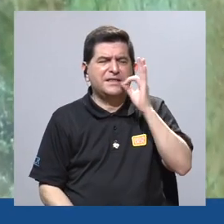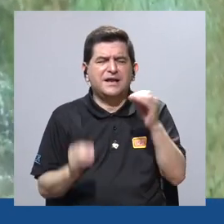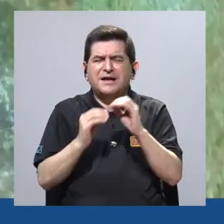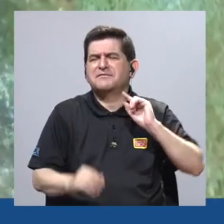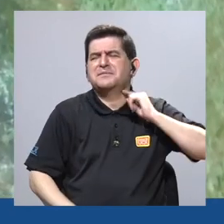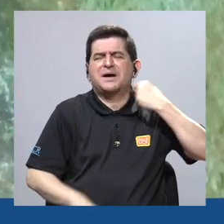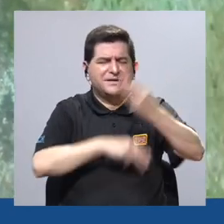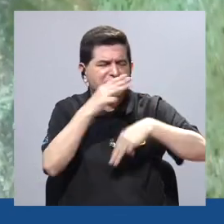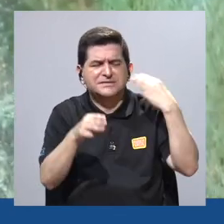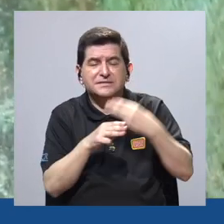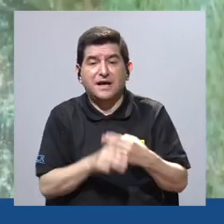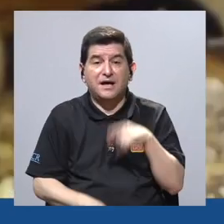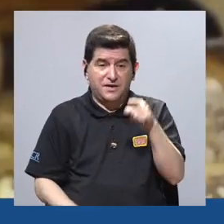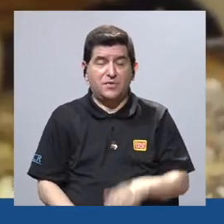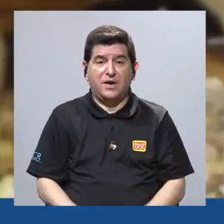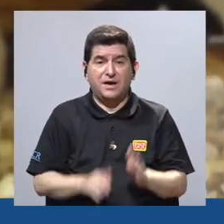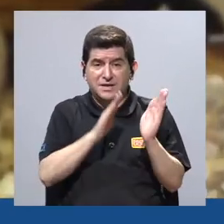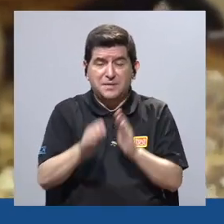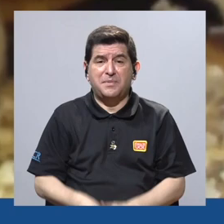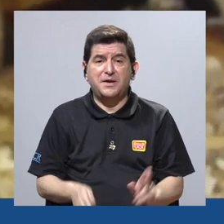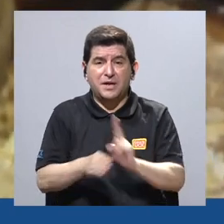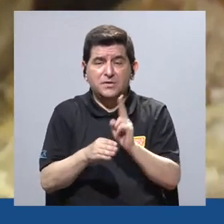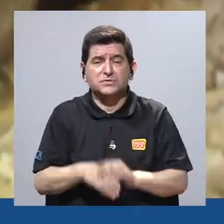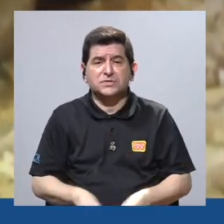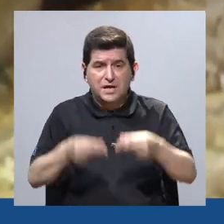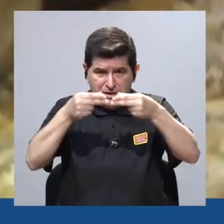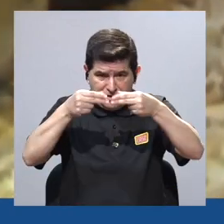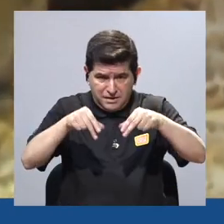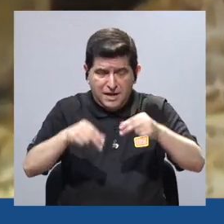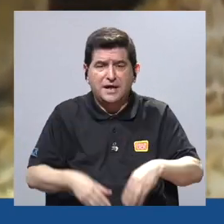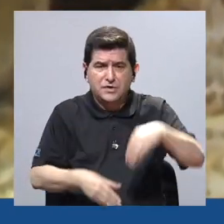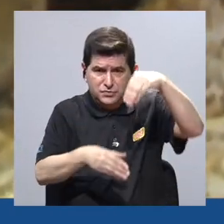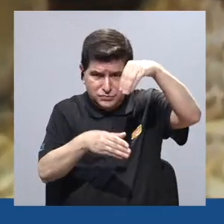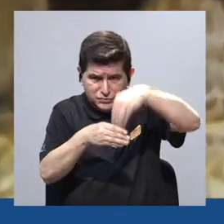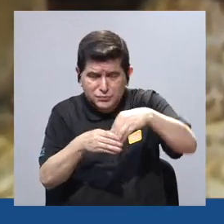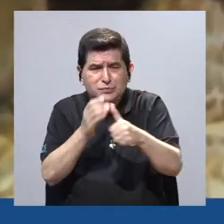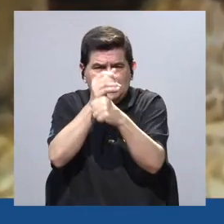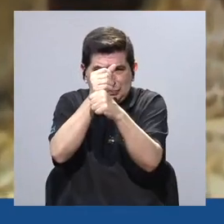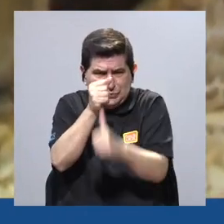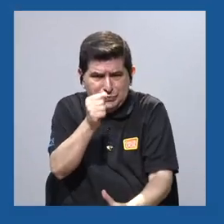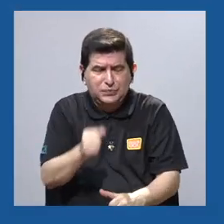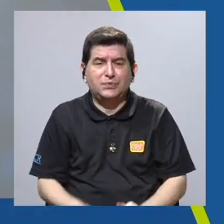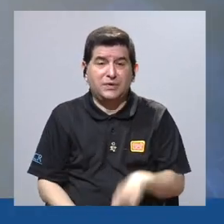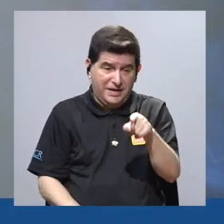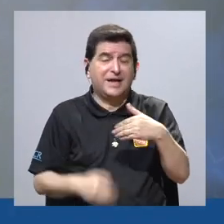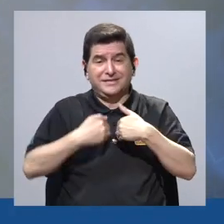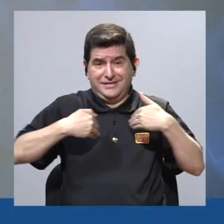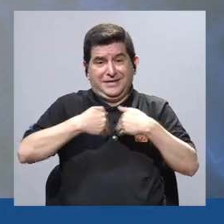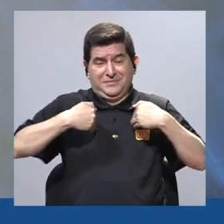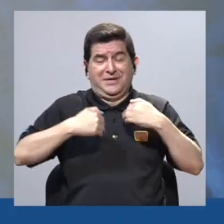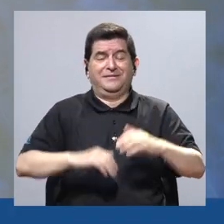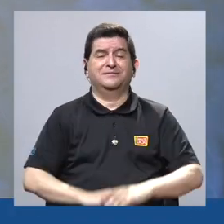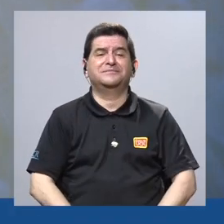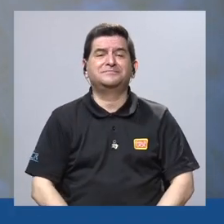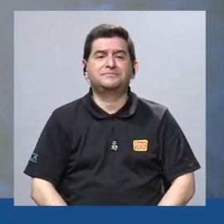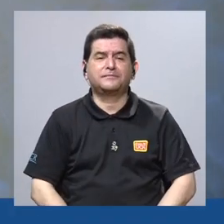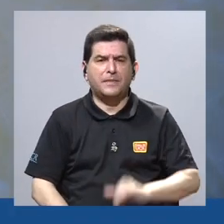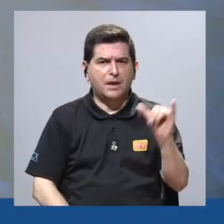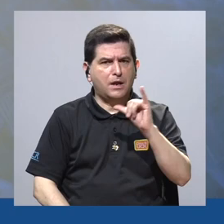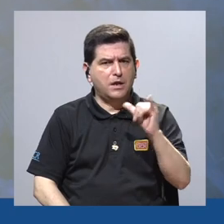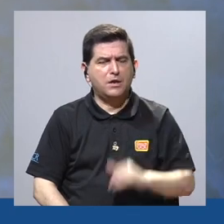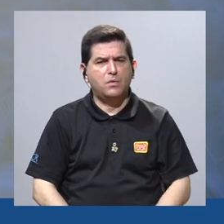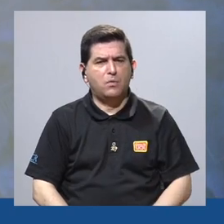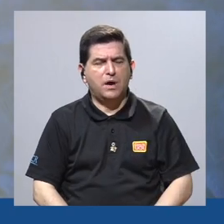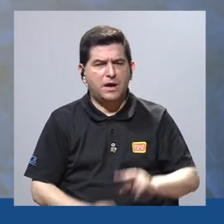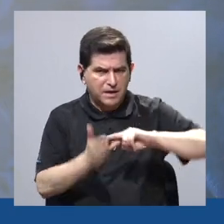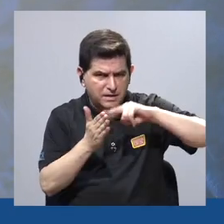el cual se prepara usando los granos que han sido ingeridos y excretados por una civeta. También voy a definir